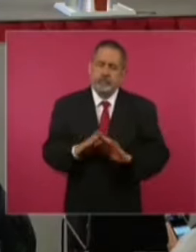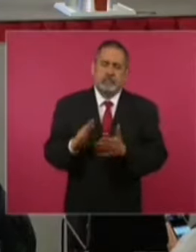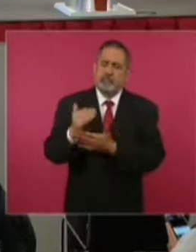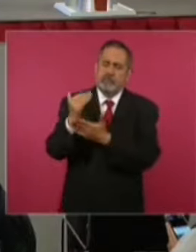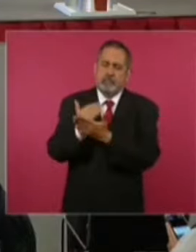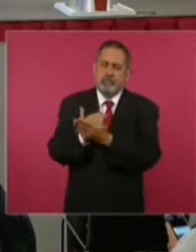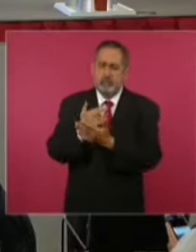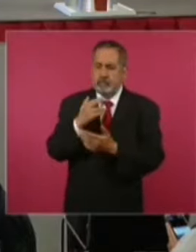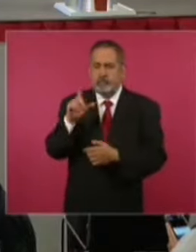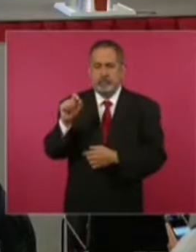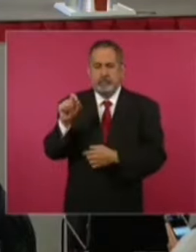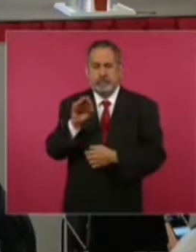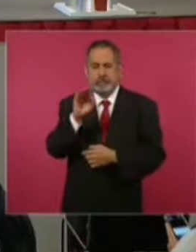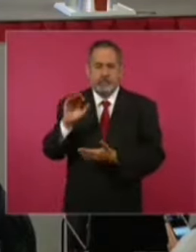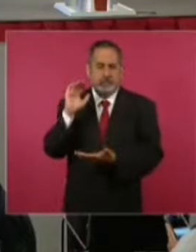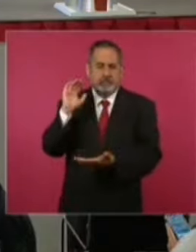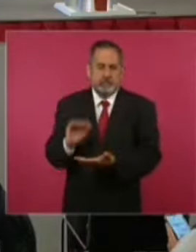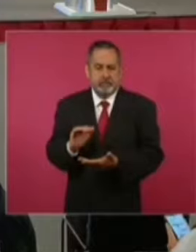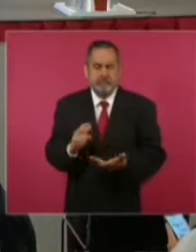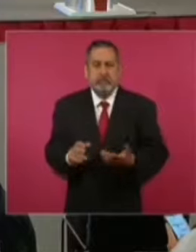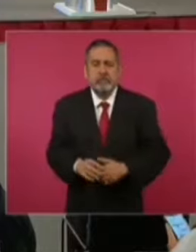una disminución del 20%.